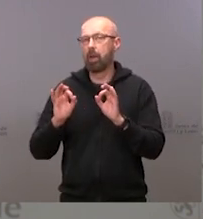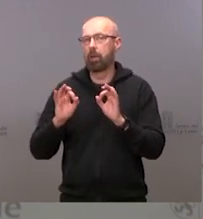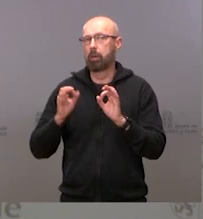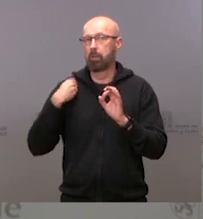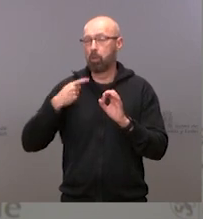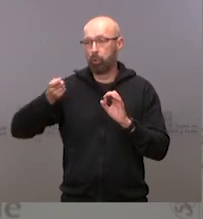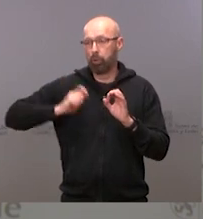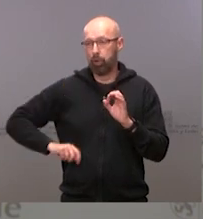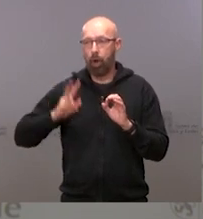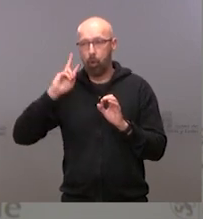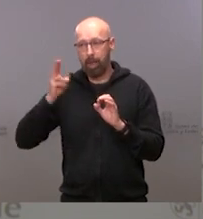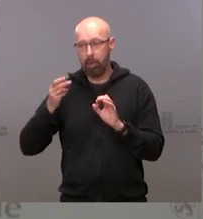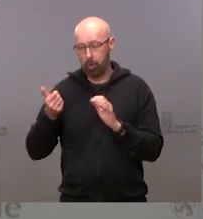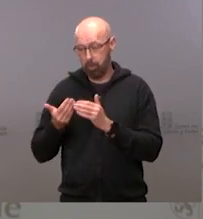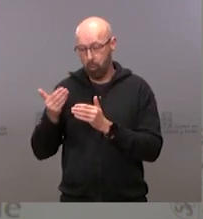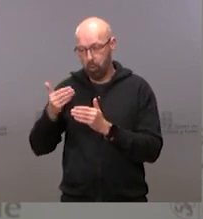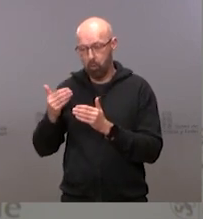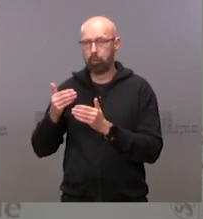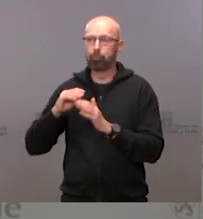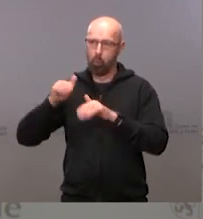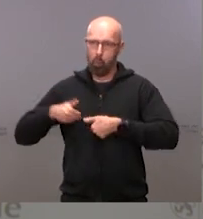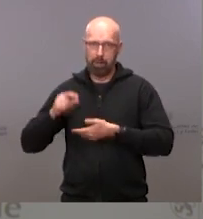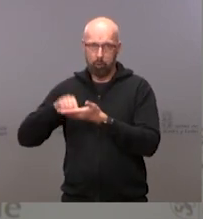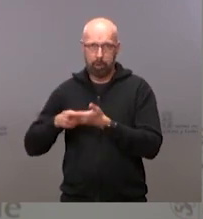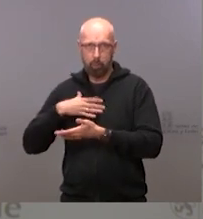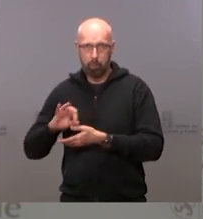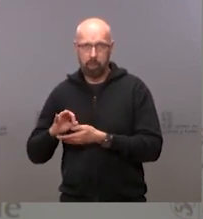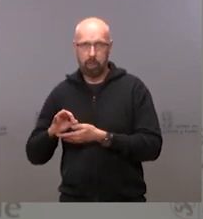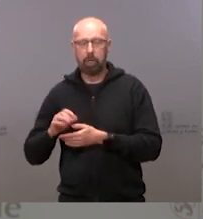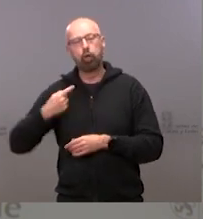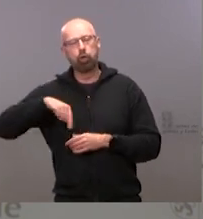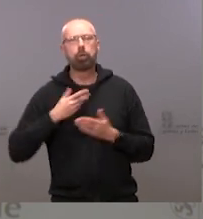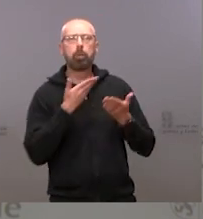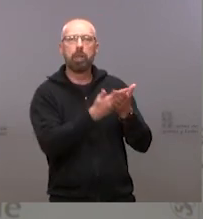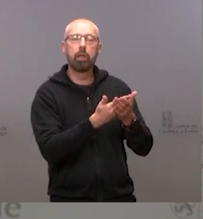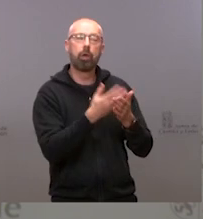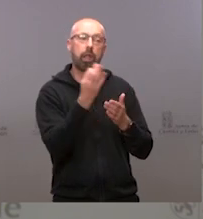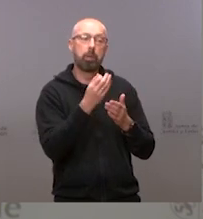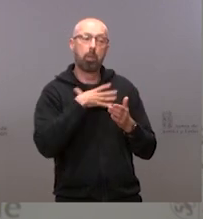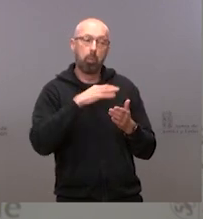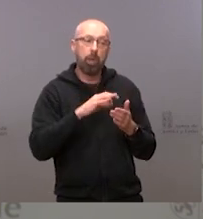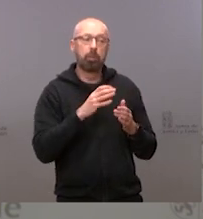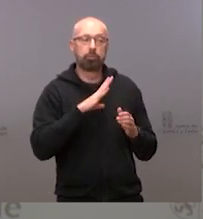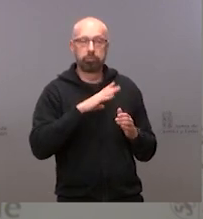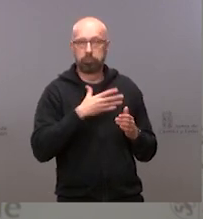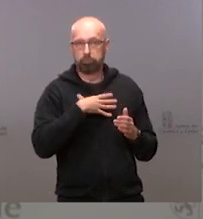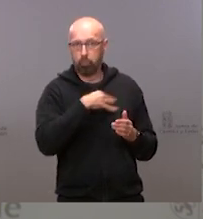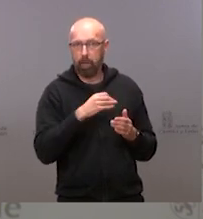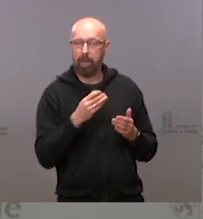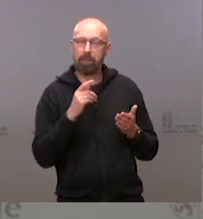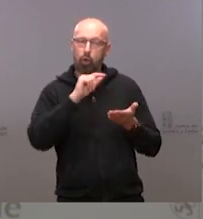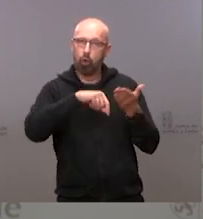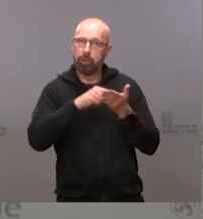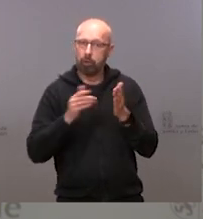recientemente jubilados nosotros le hemos pedido el poder contratar de manera temporal y también extraordinaria a